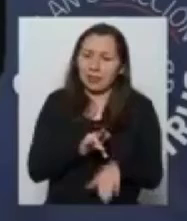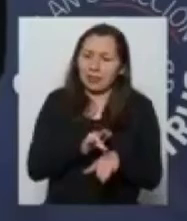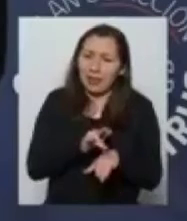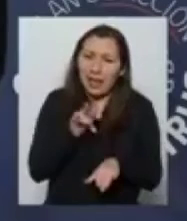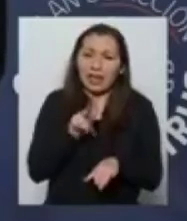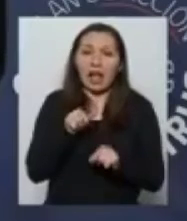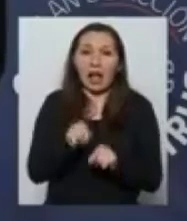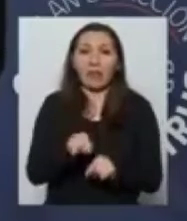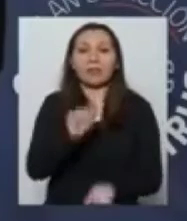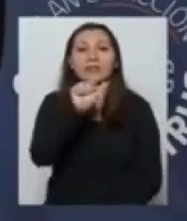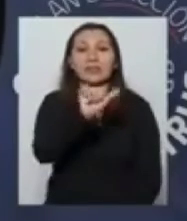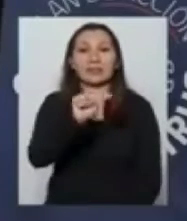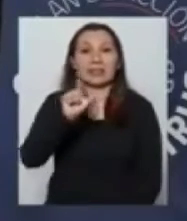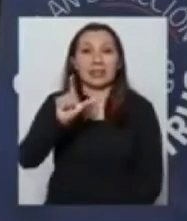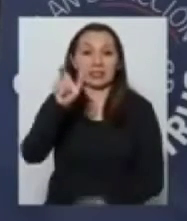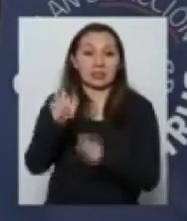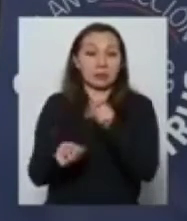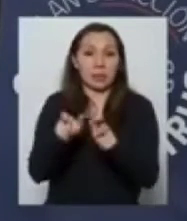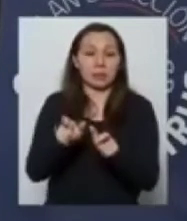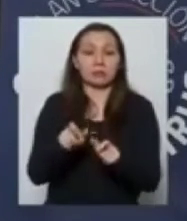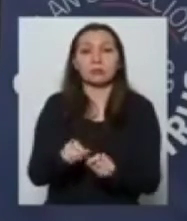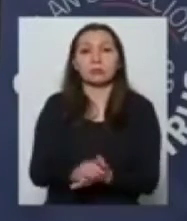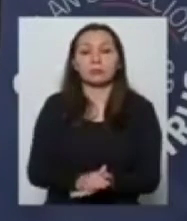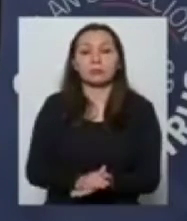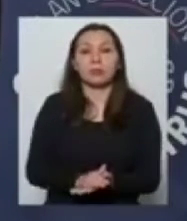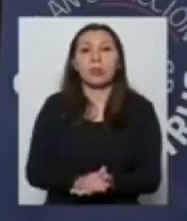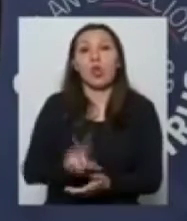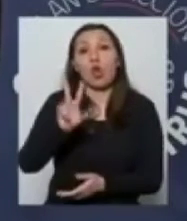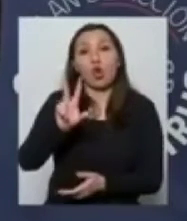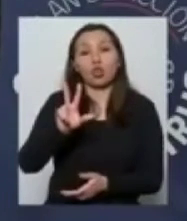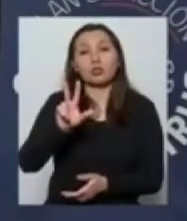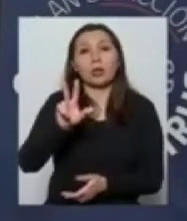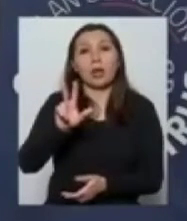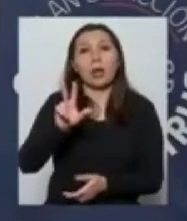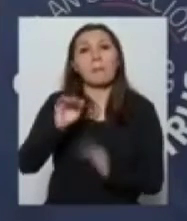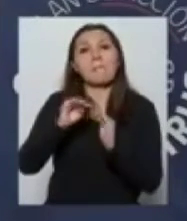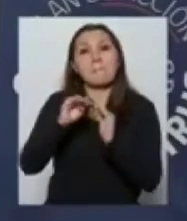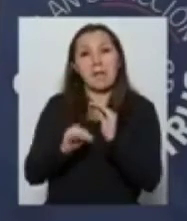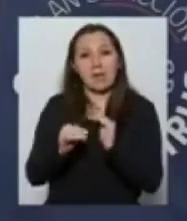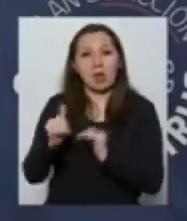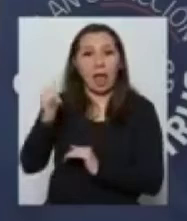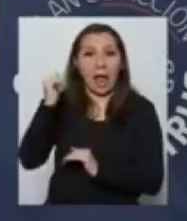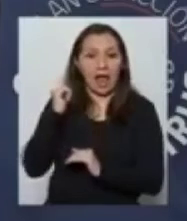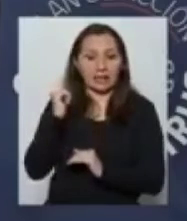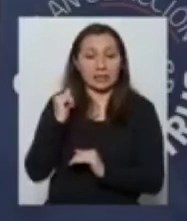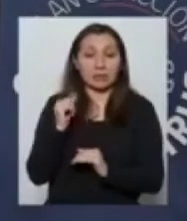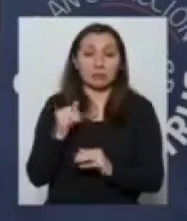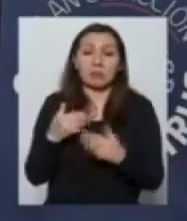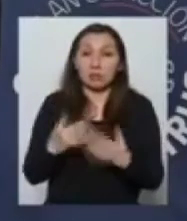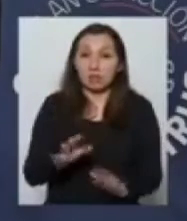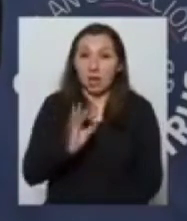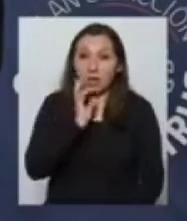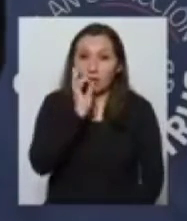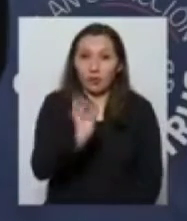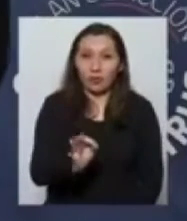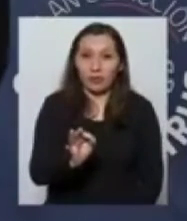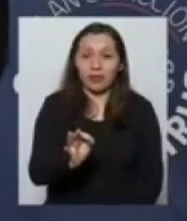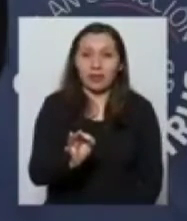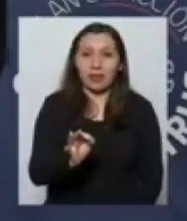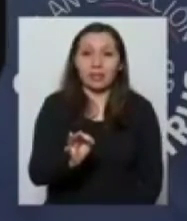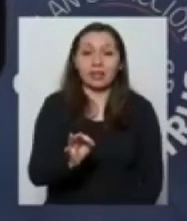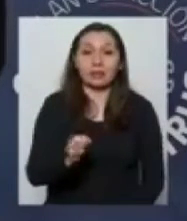críticos, 67, esto es 8 pacientes menos que el día de ayer, y como ya mencioné,